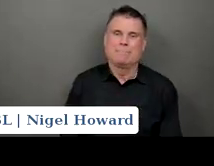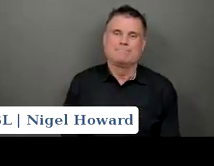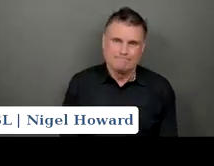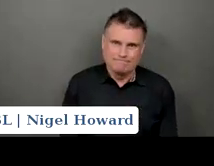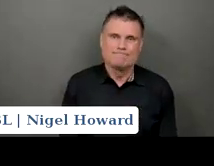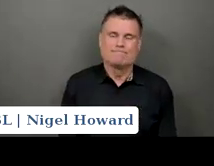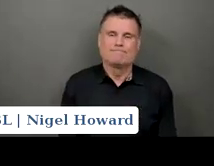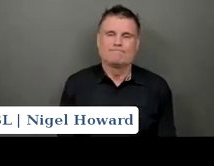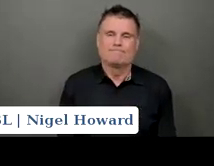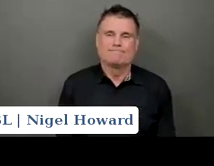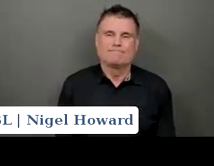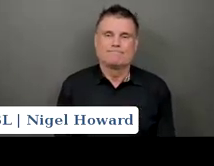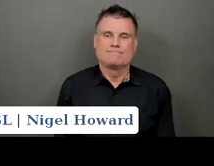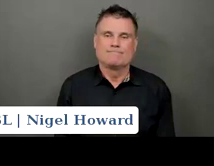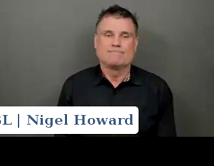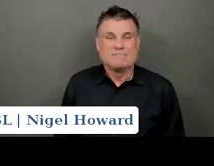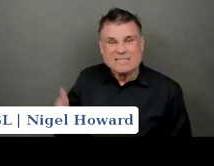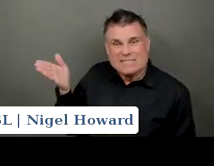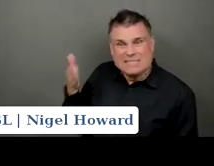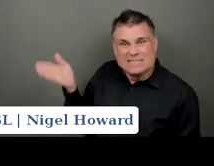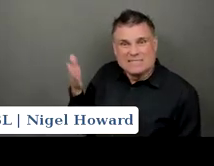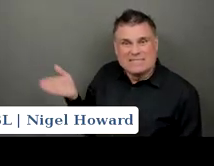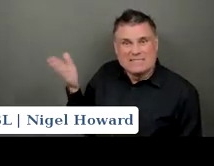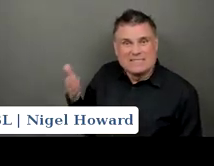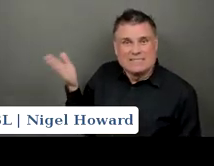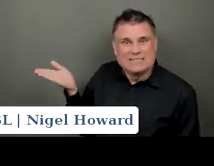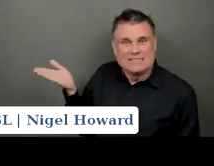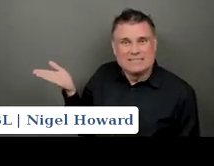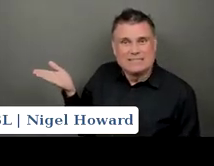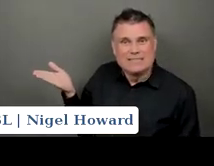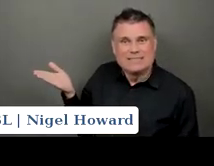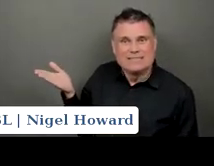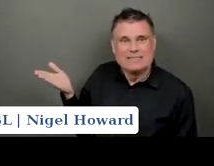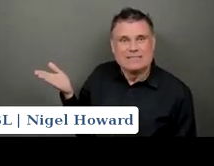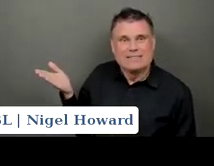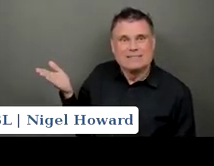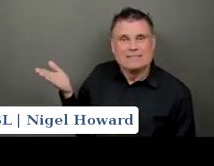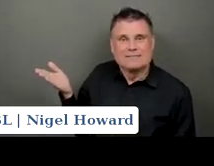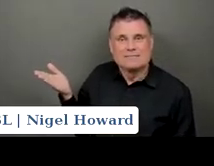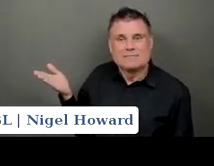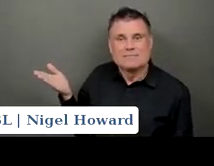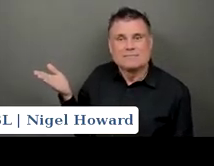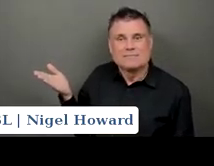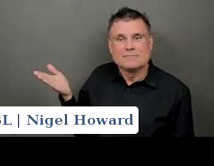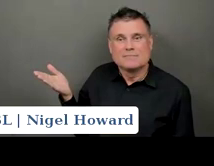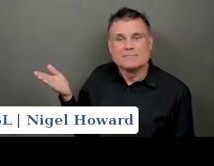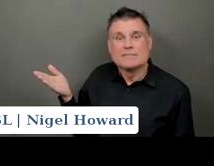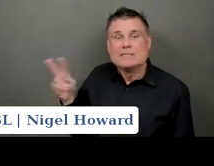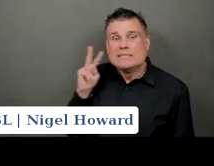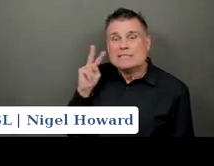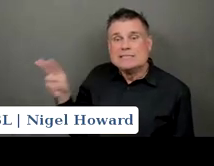a recibir también los distintos dispositivos que implicó para Uruguay este desafío de hacer un sistema en